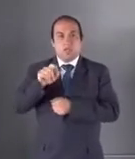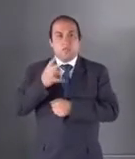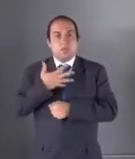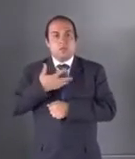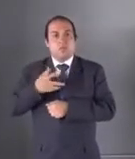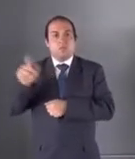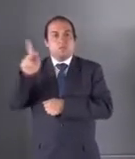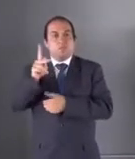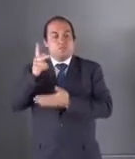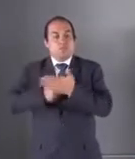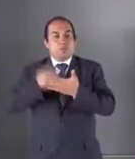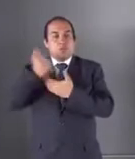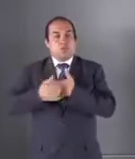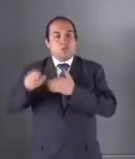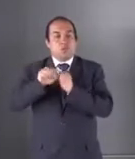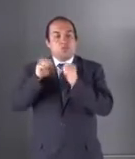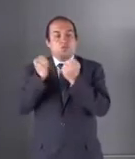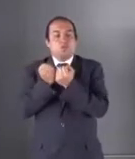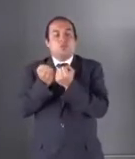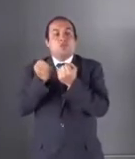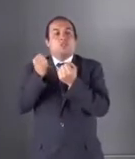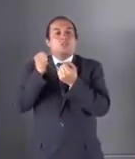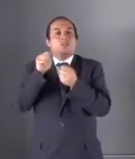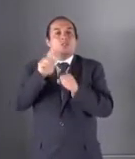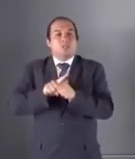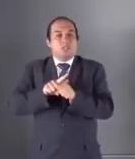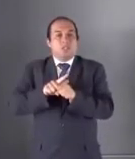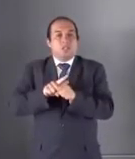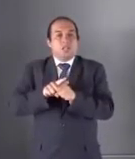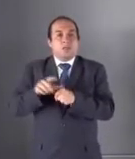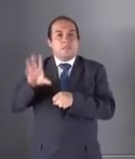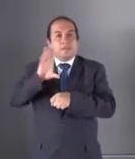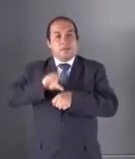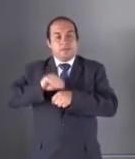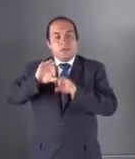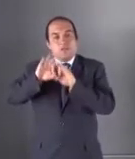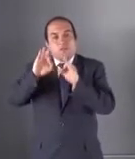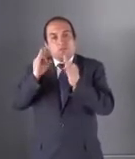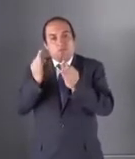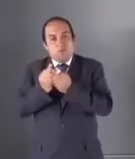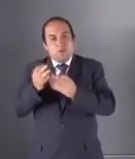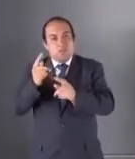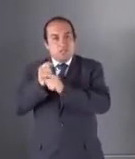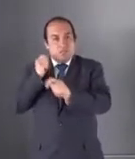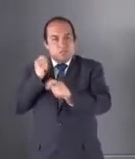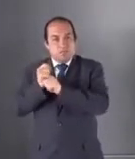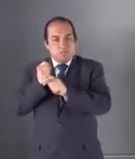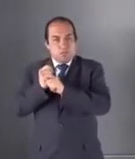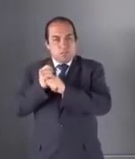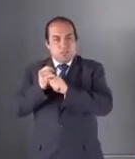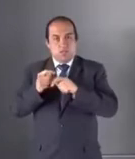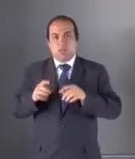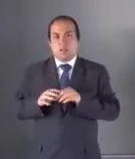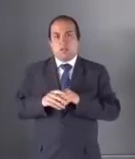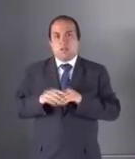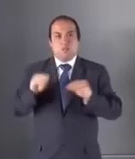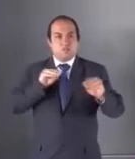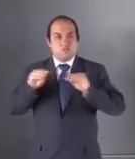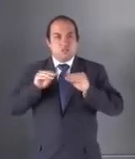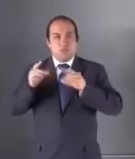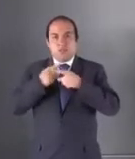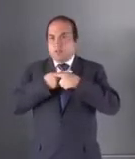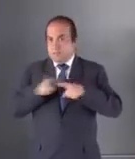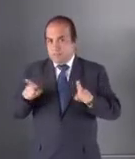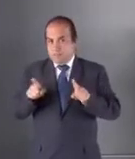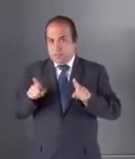permite un modo de transporte, una movilidad completamente distinta, de tal